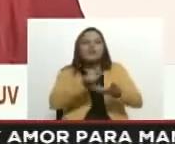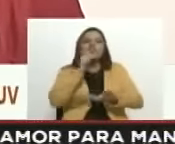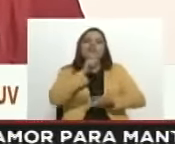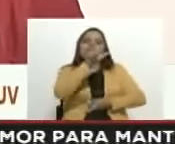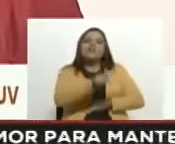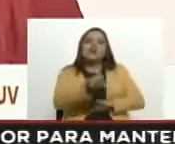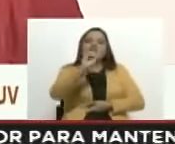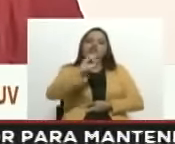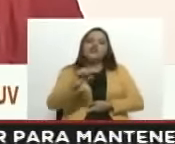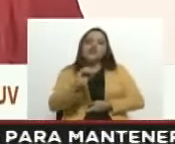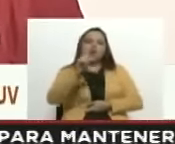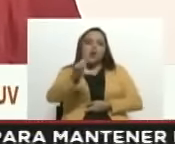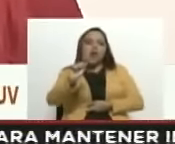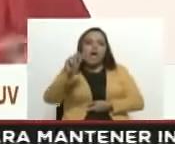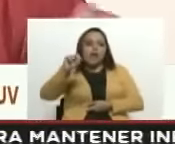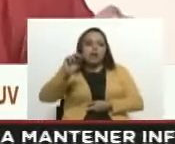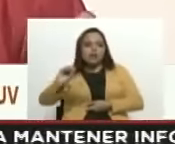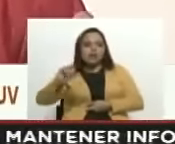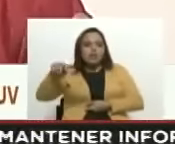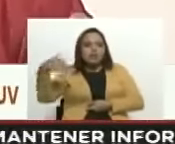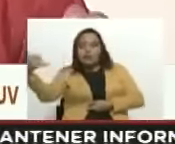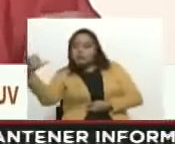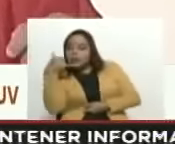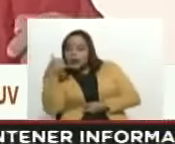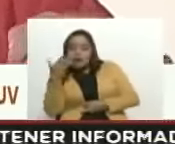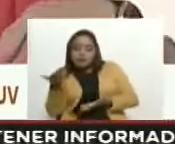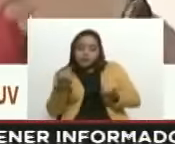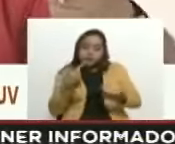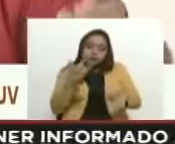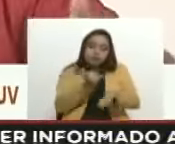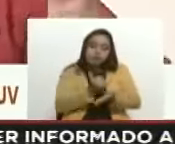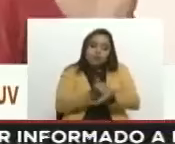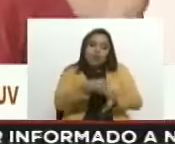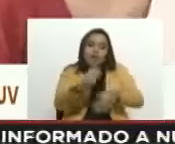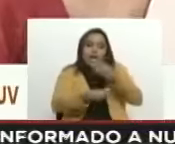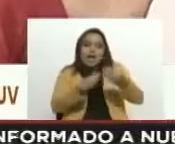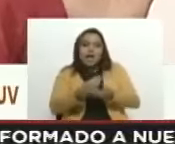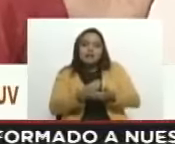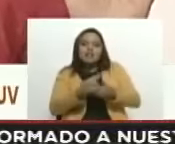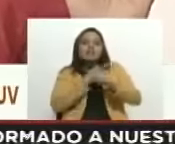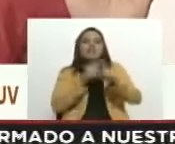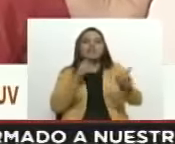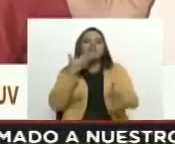lo llama, es de 20, para verificar, y el señor le hace una contrapropuesta.